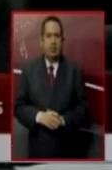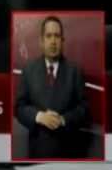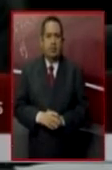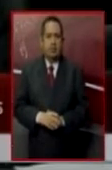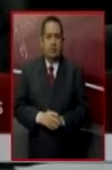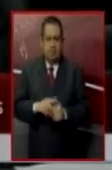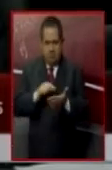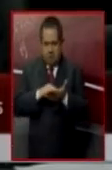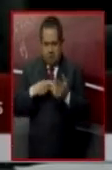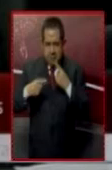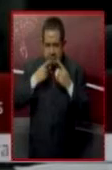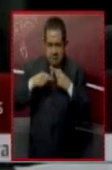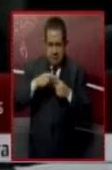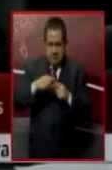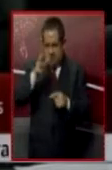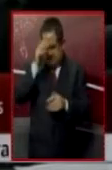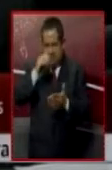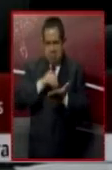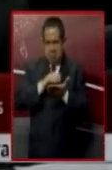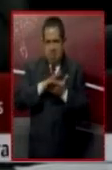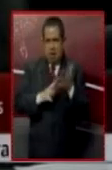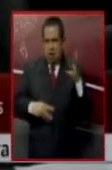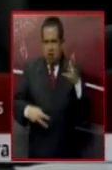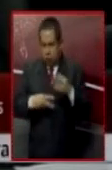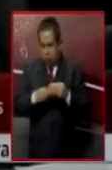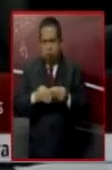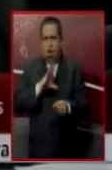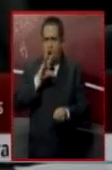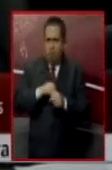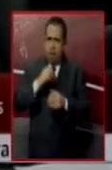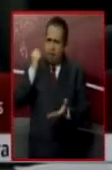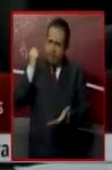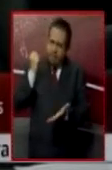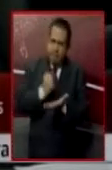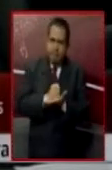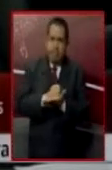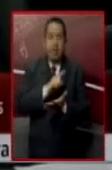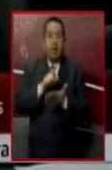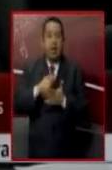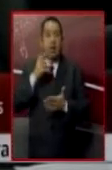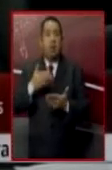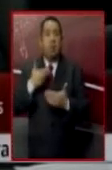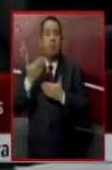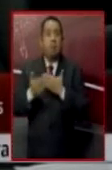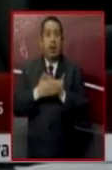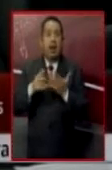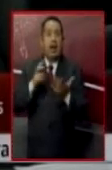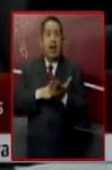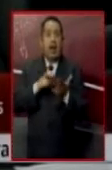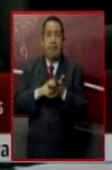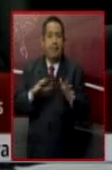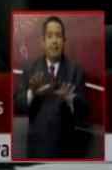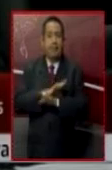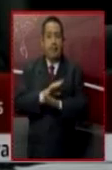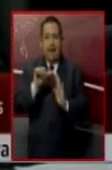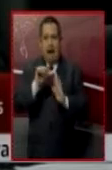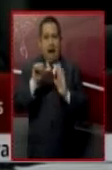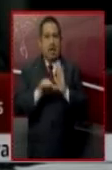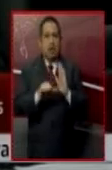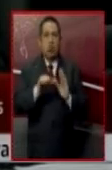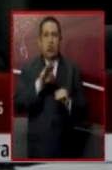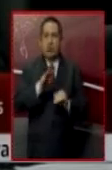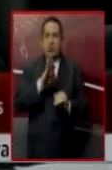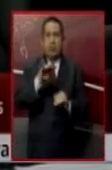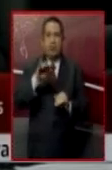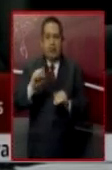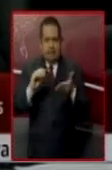Queda en consecuencia aprobado en lo general y en lo particular el proyecto de decreto por el que se adiciona un